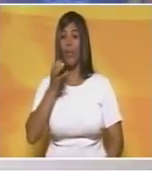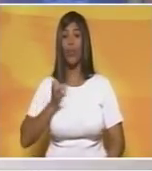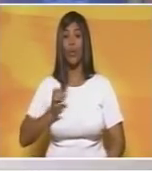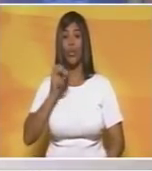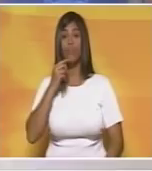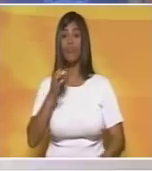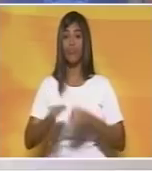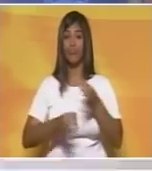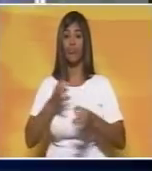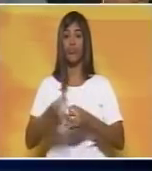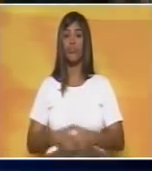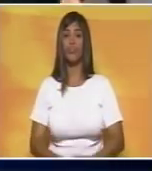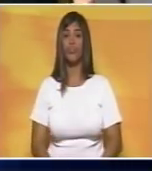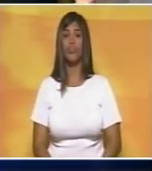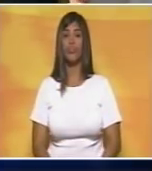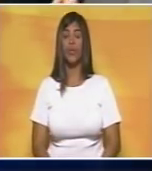escuchamos.